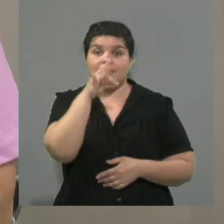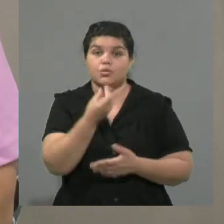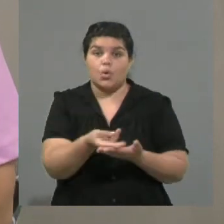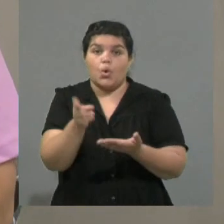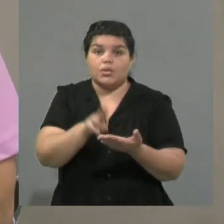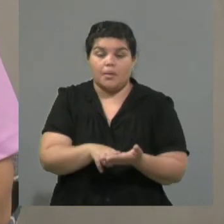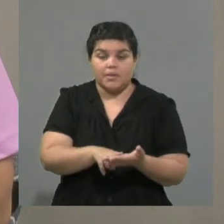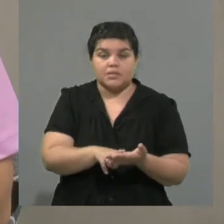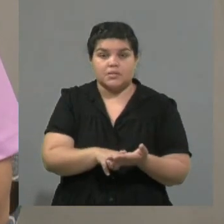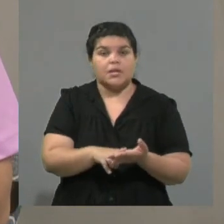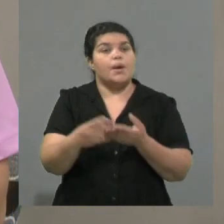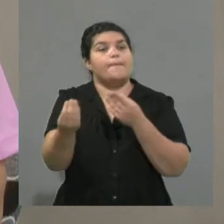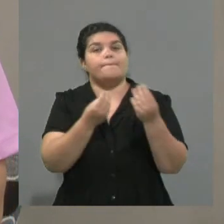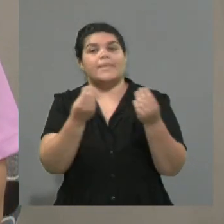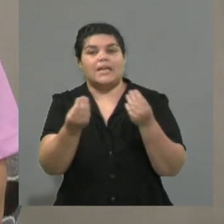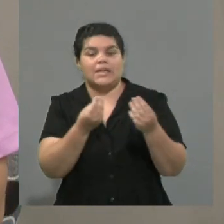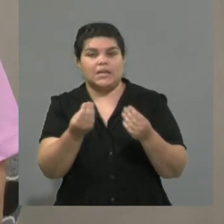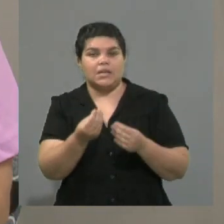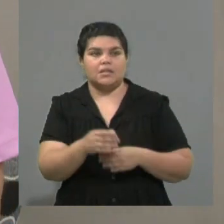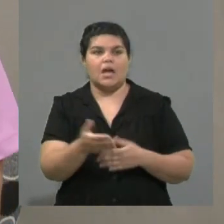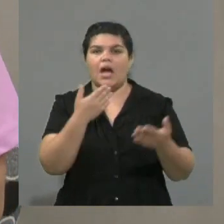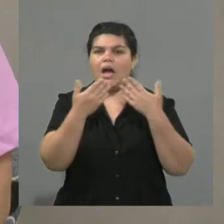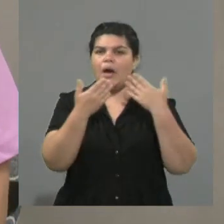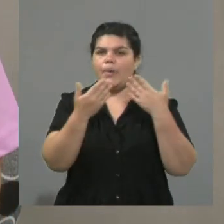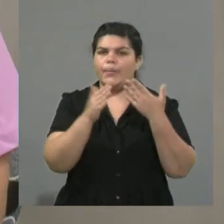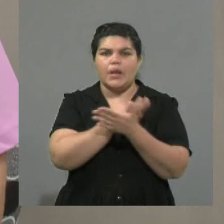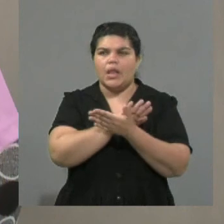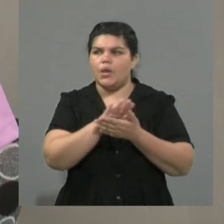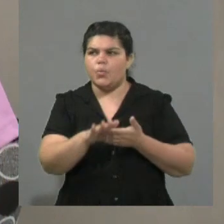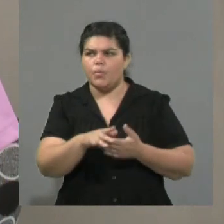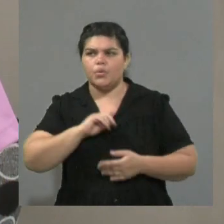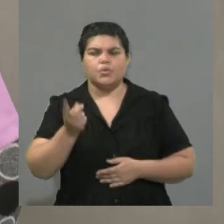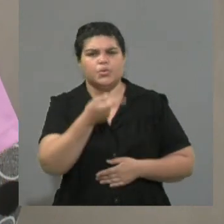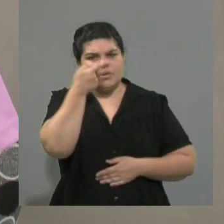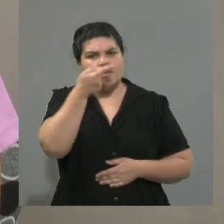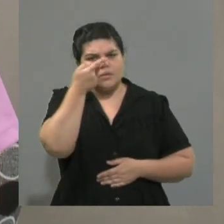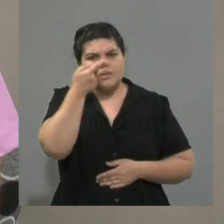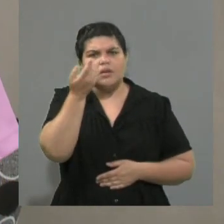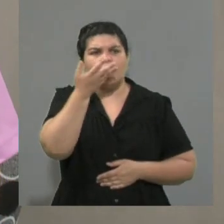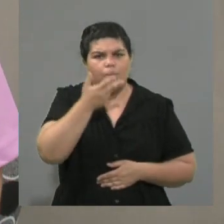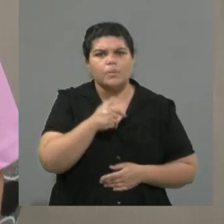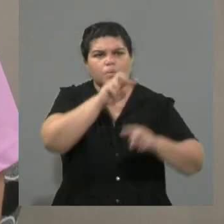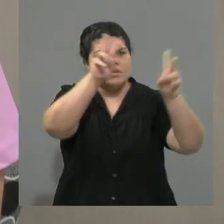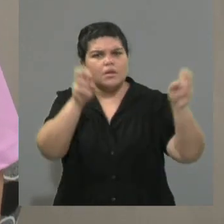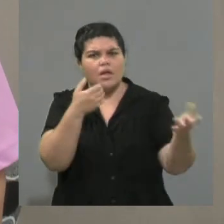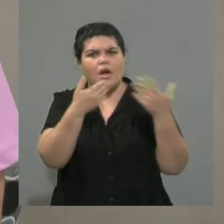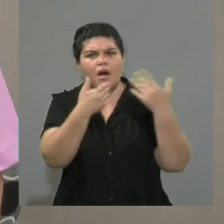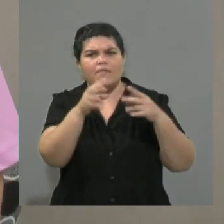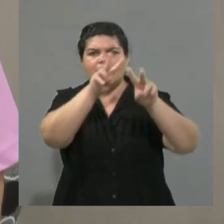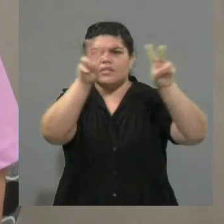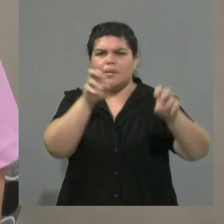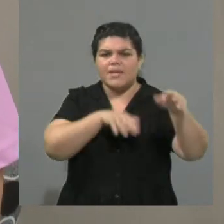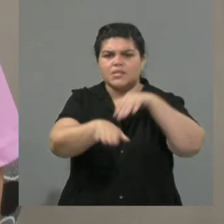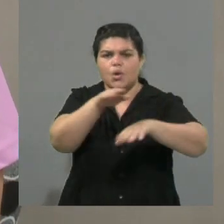poder establecer una nueva conversación con usted, un nuevo diálogo, aunque tenemos mucho interés por saber de este tema y todo lo que tenga que ver con la seguridad